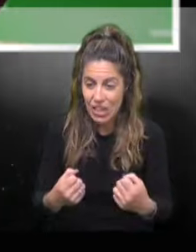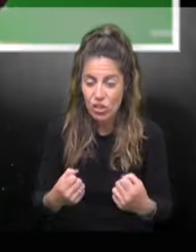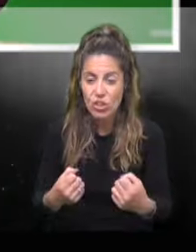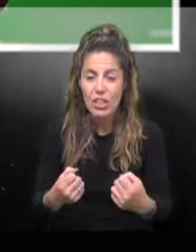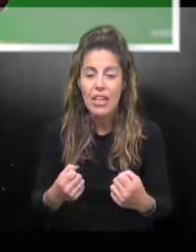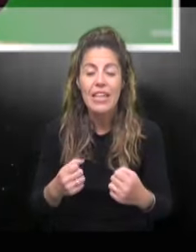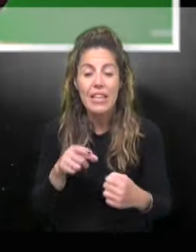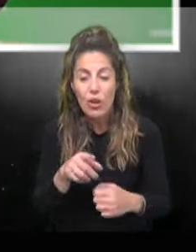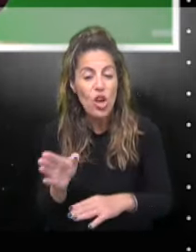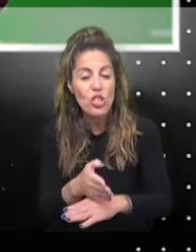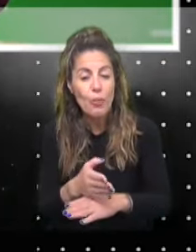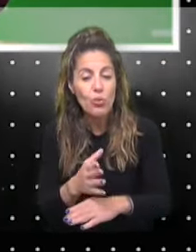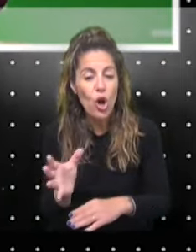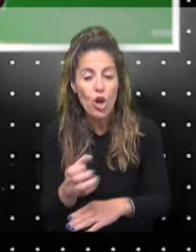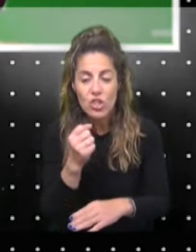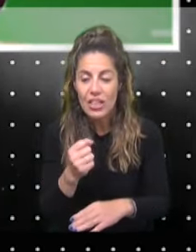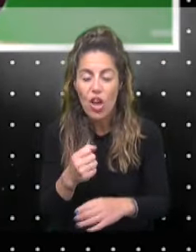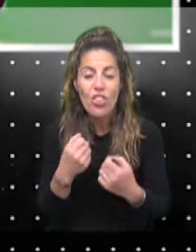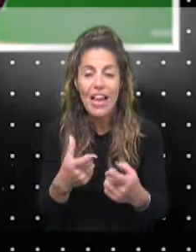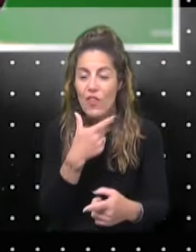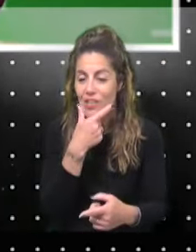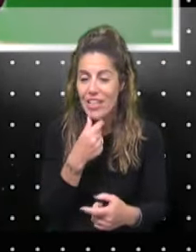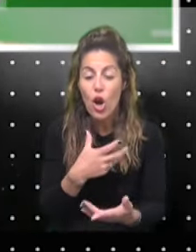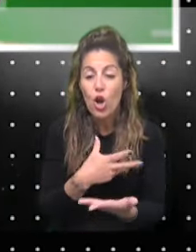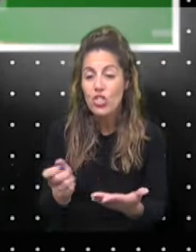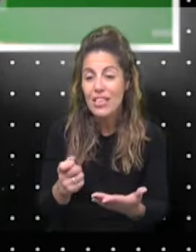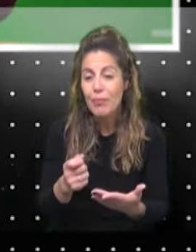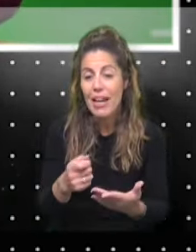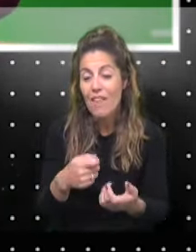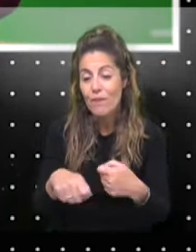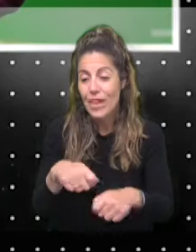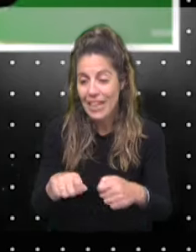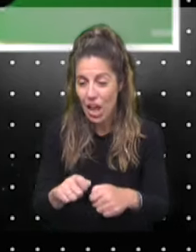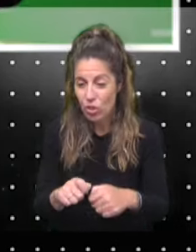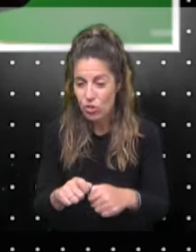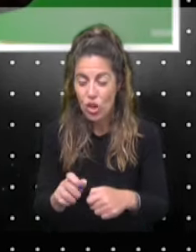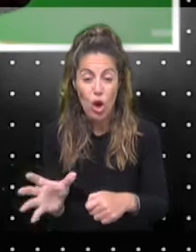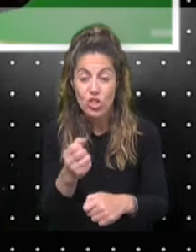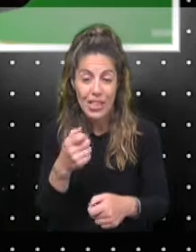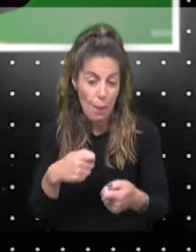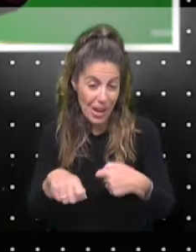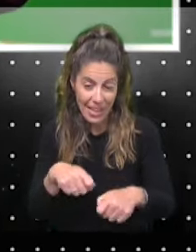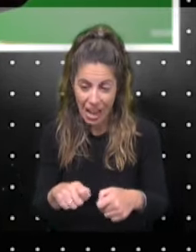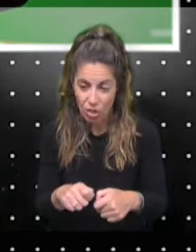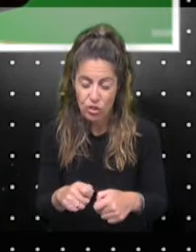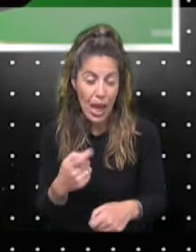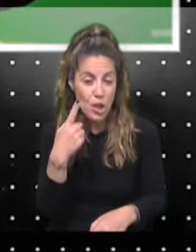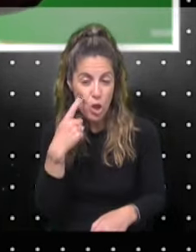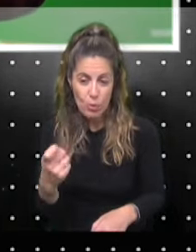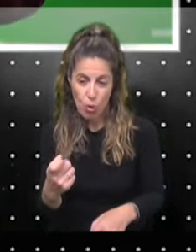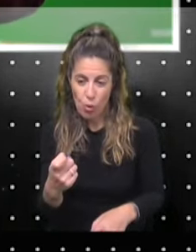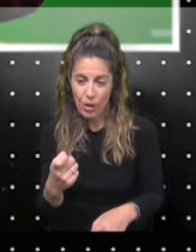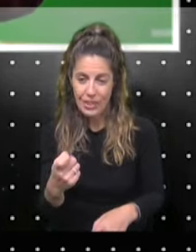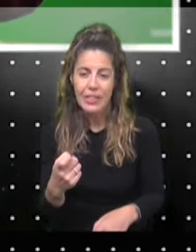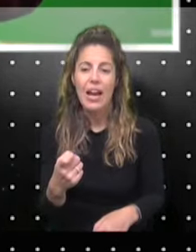vez que ese producto esté conseguido facilitarle conseguir mercados esto lo nos dimos cuenta que en